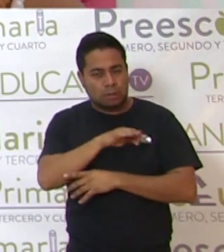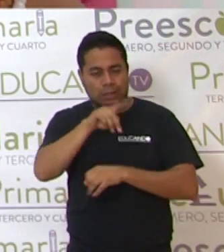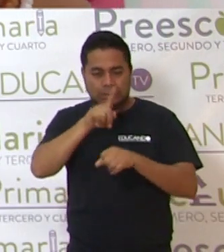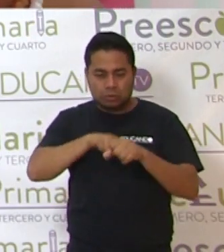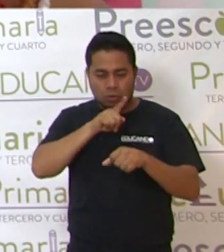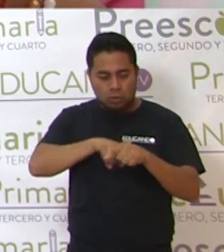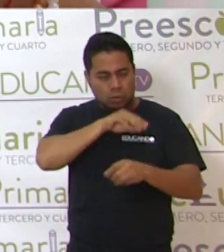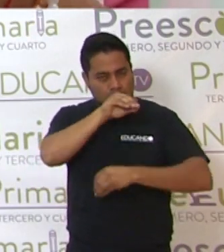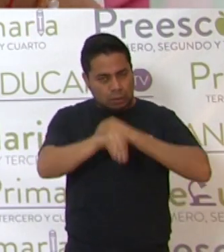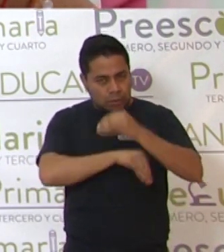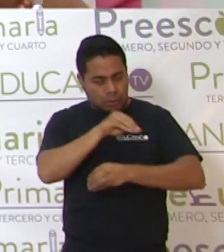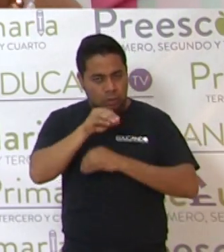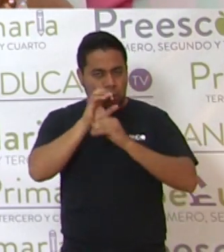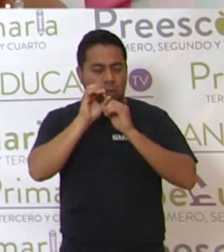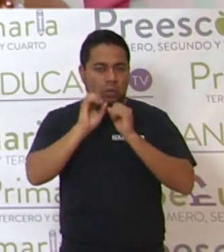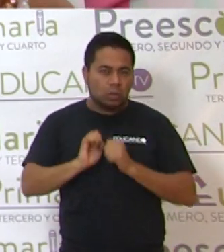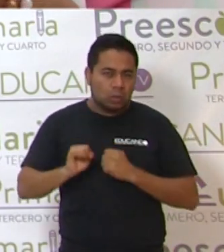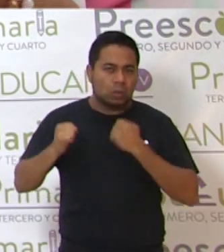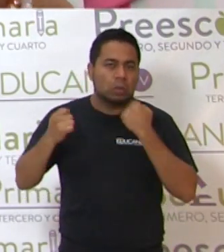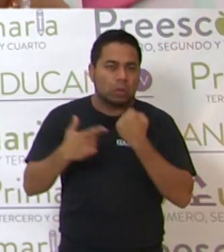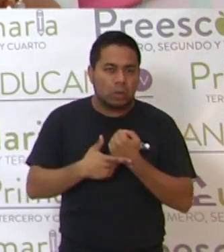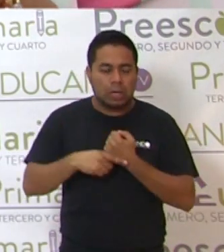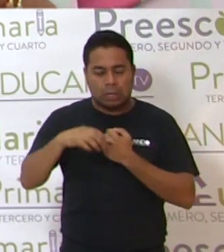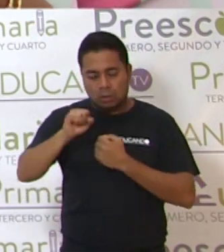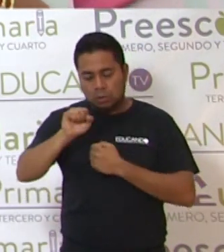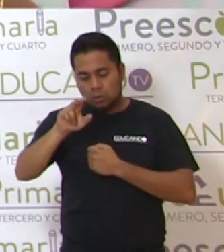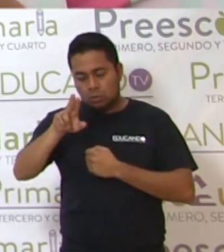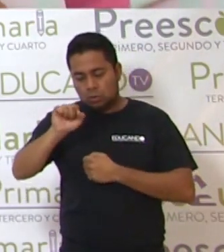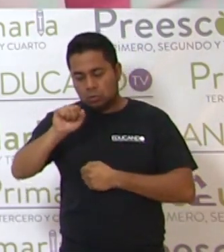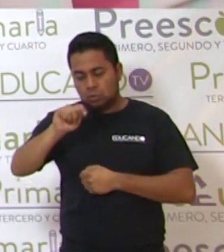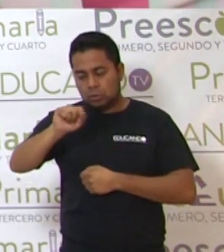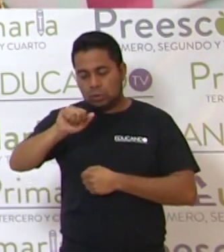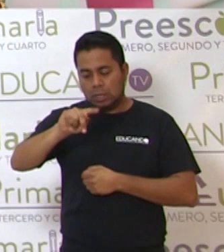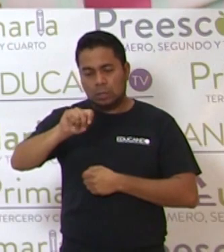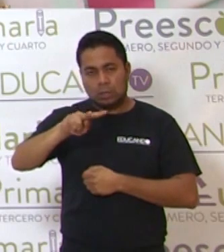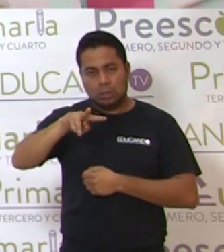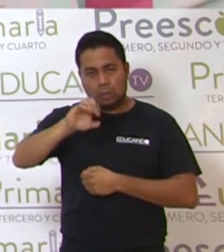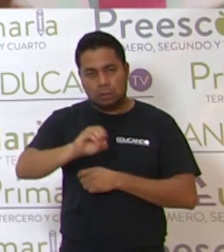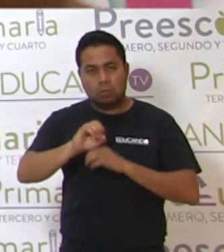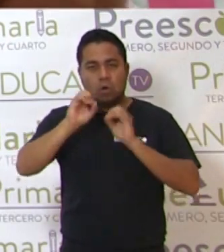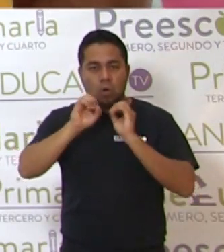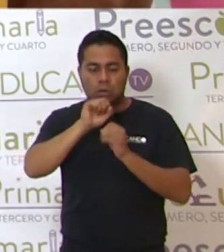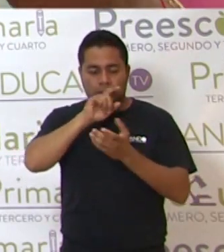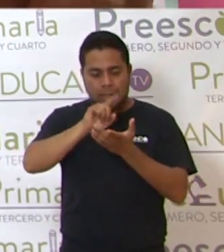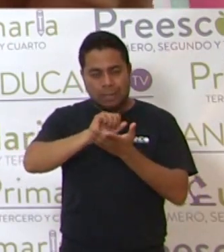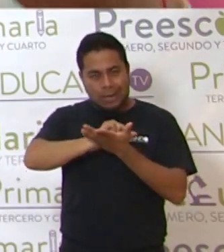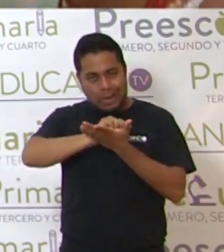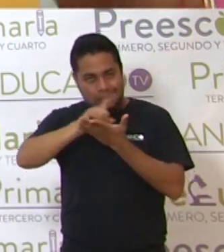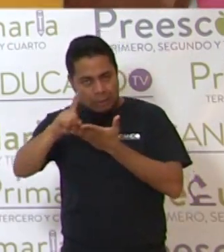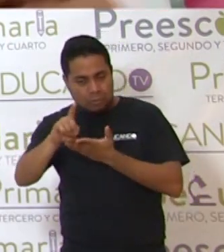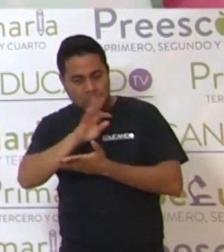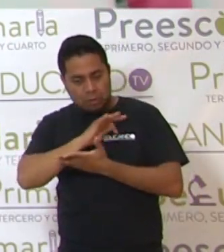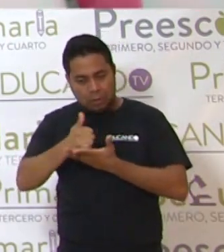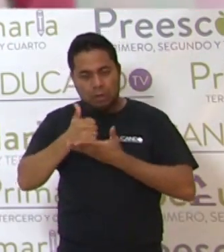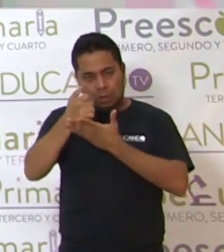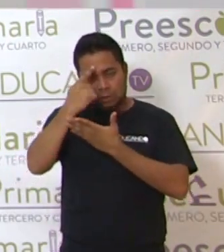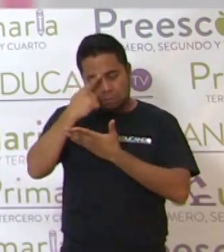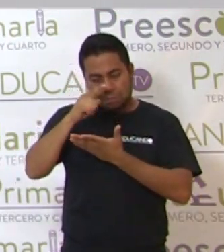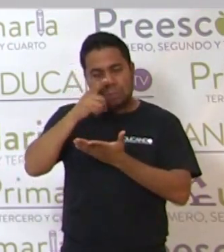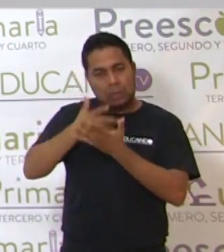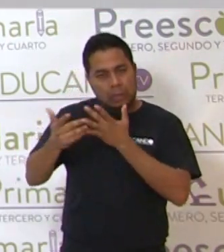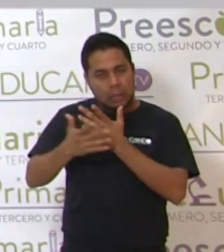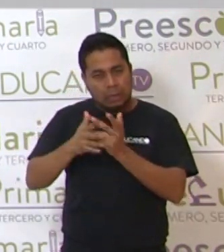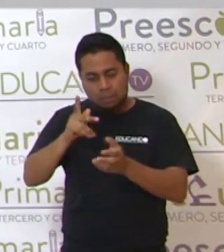colores o cualquier otro sustantivo o adjetivo que nos pueda dar la referencia de cómo elaborar el